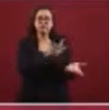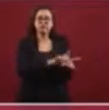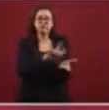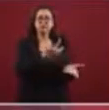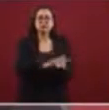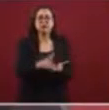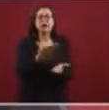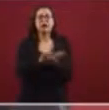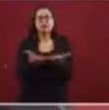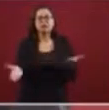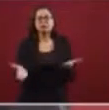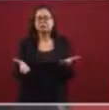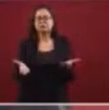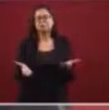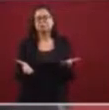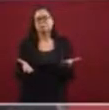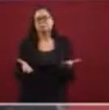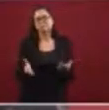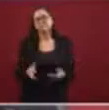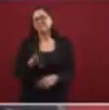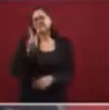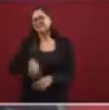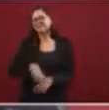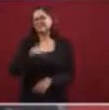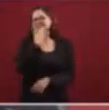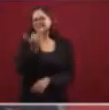y reconozco que me equivoqué,